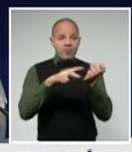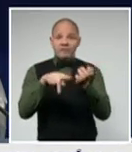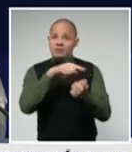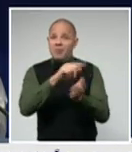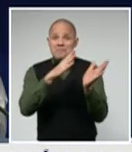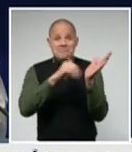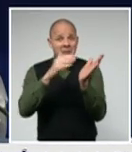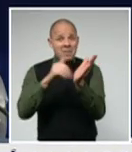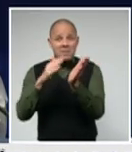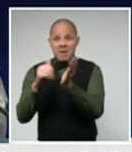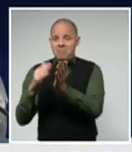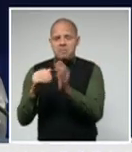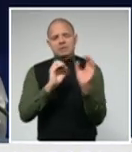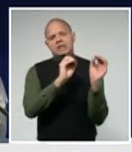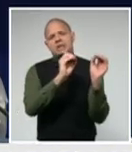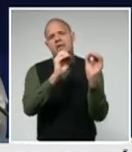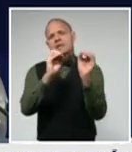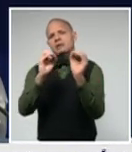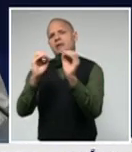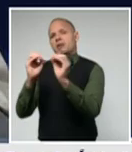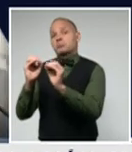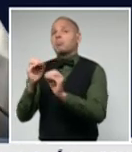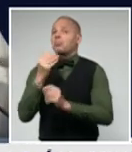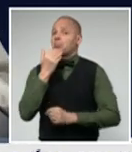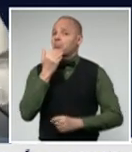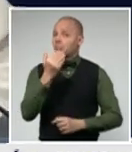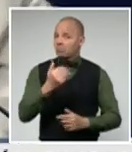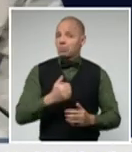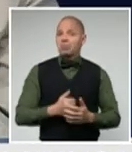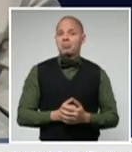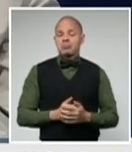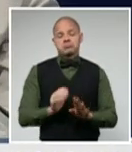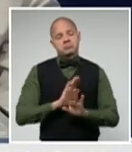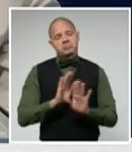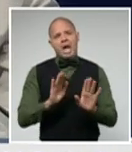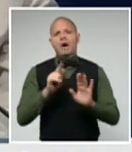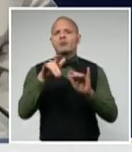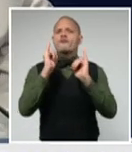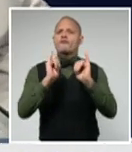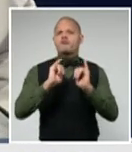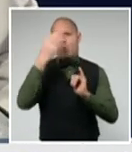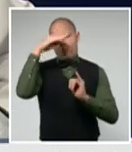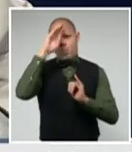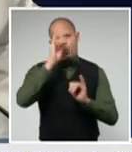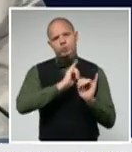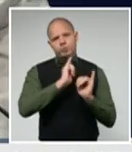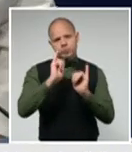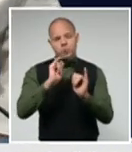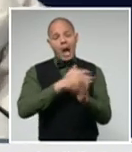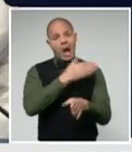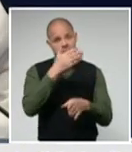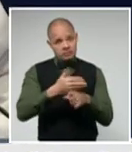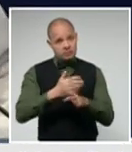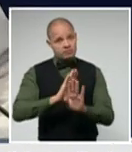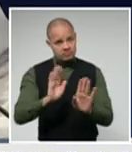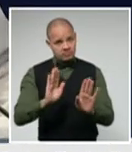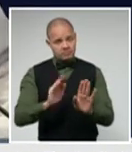meses. Este es el comportamiento de Cuba hasta el día de ayer, y de esta forma, de